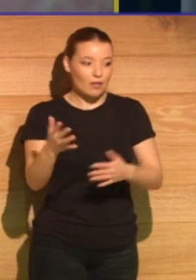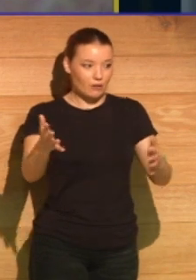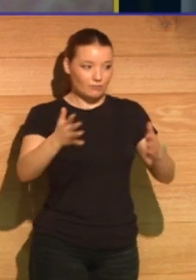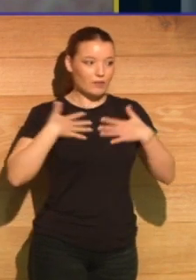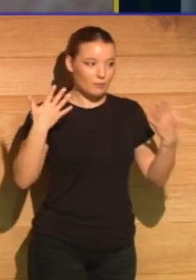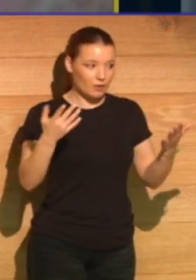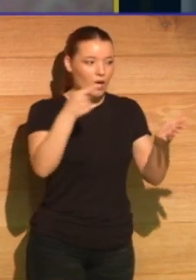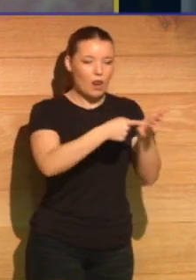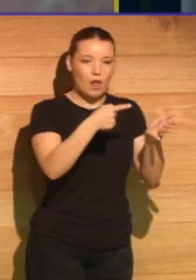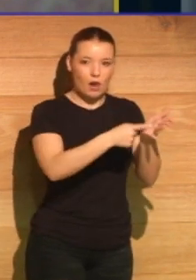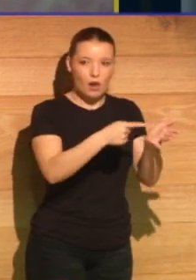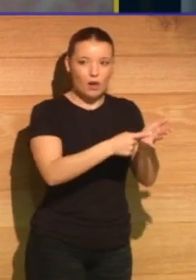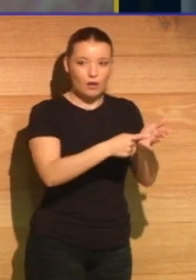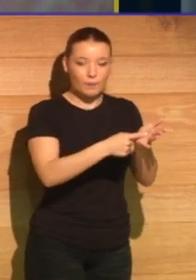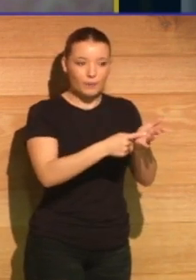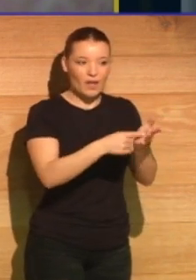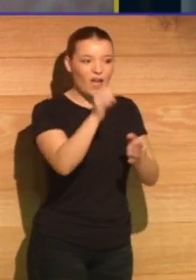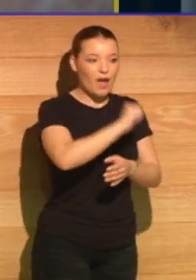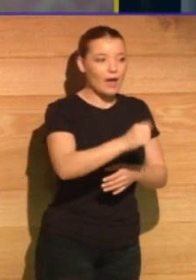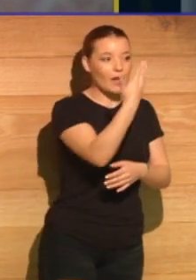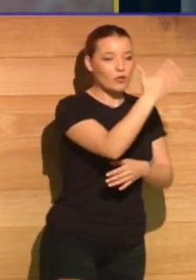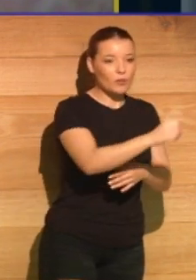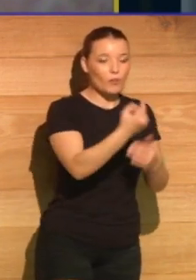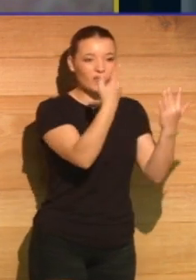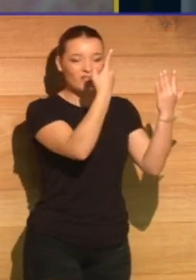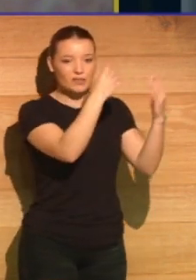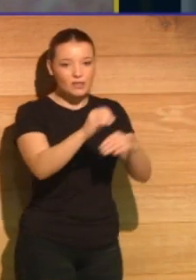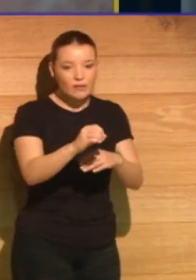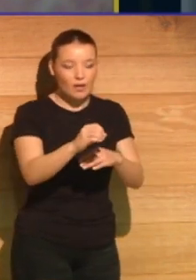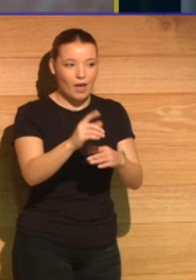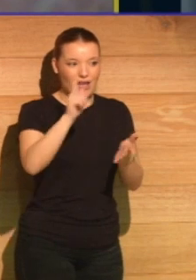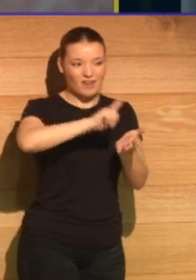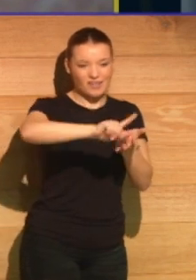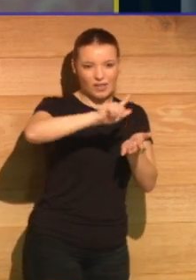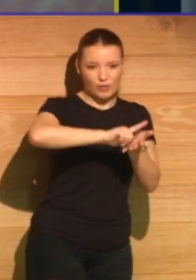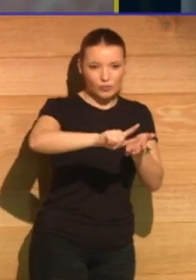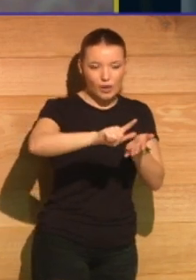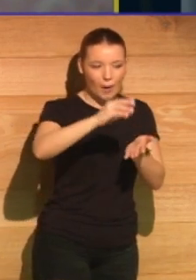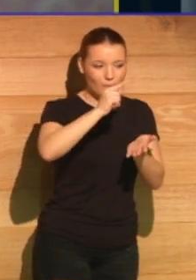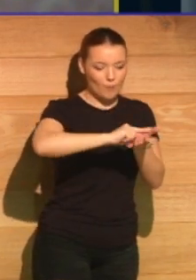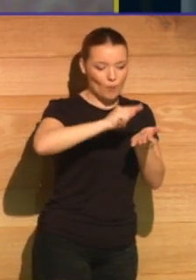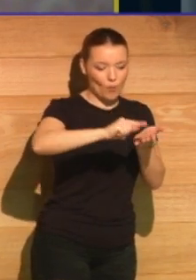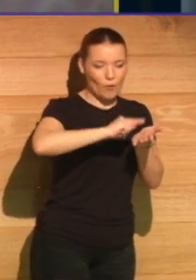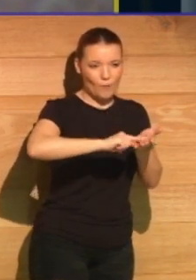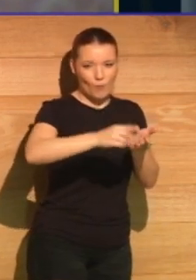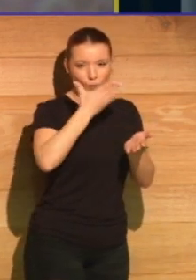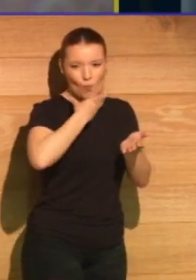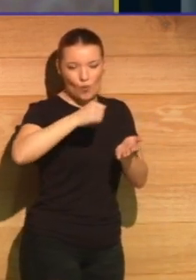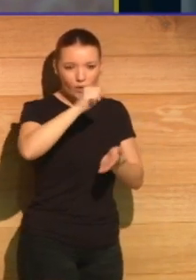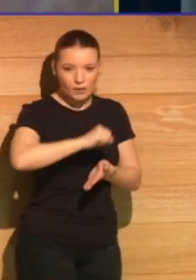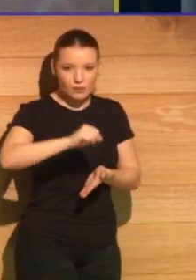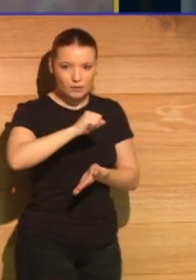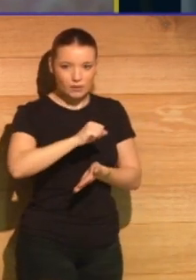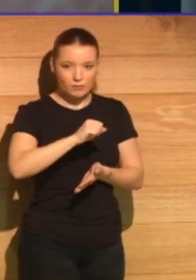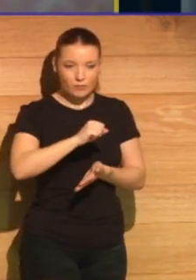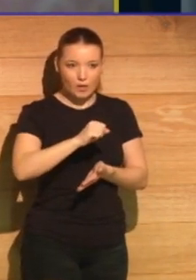reivindicación de decir, oye, esta gente en los años 50 y 60 escribía muy buena literatura. Y eran considerados menores